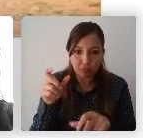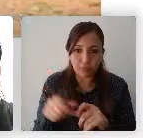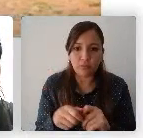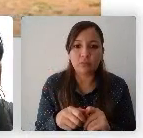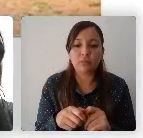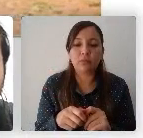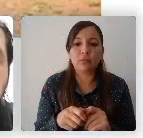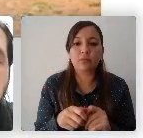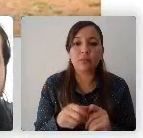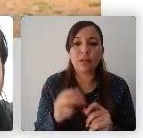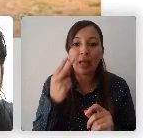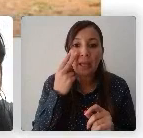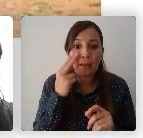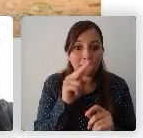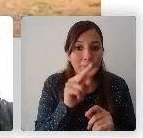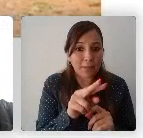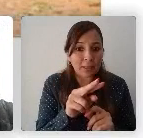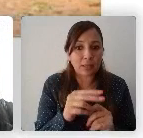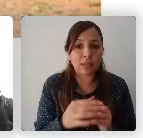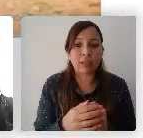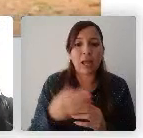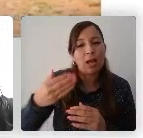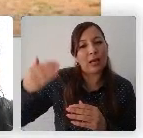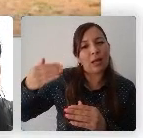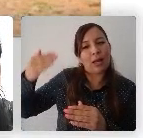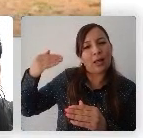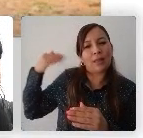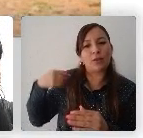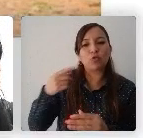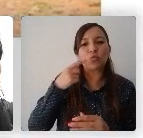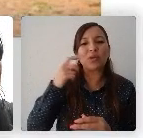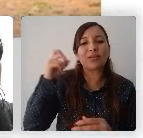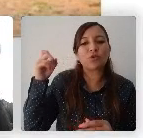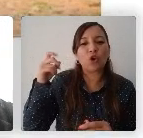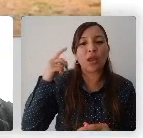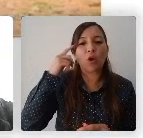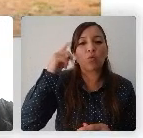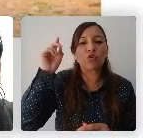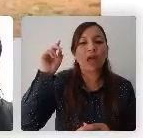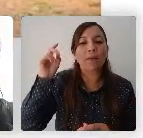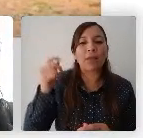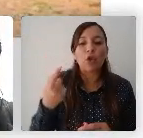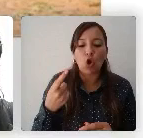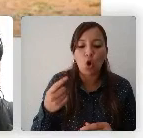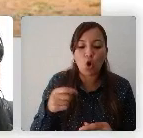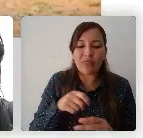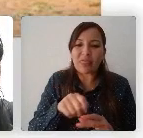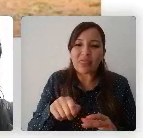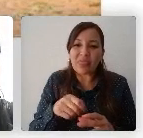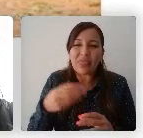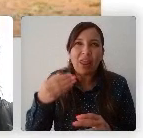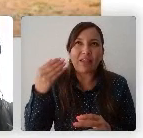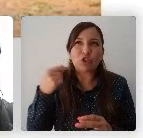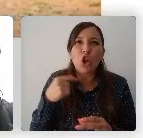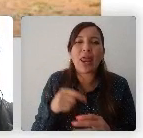ya compartiéndonos desde mucho tiempo, los saberes, los conocimientos tradicionales y